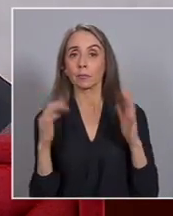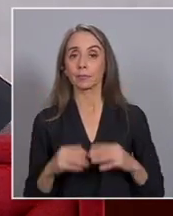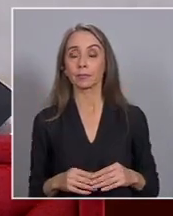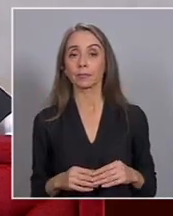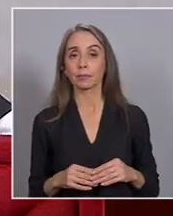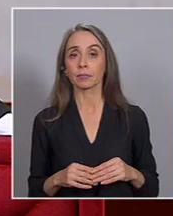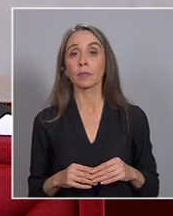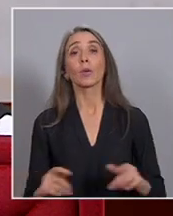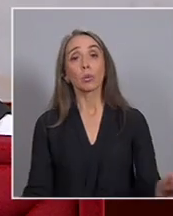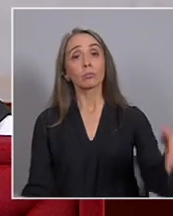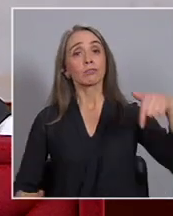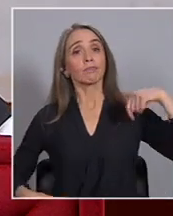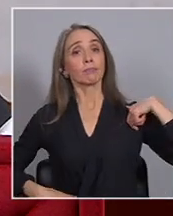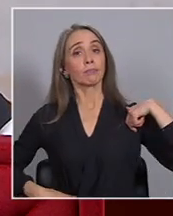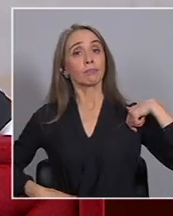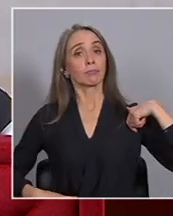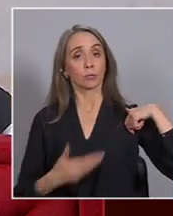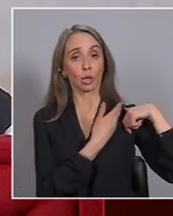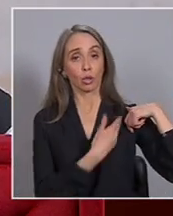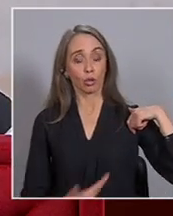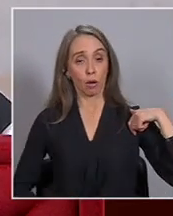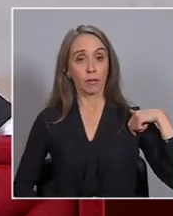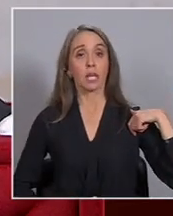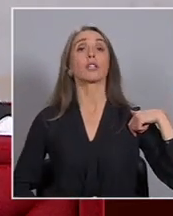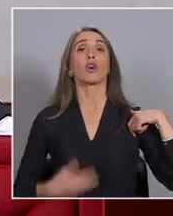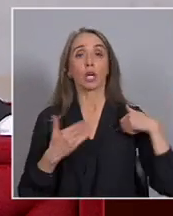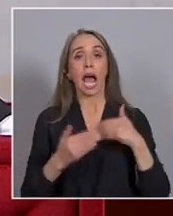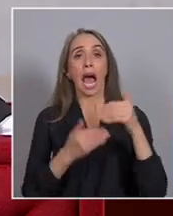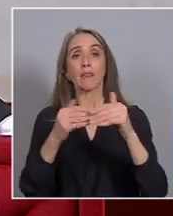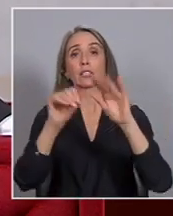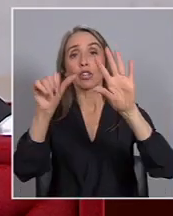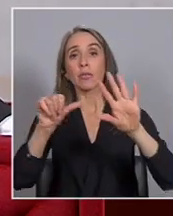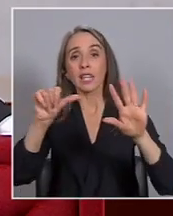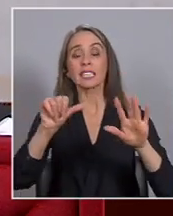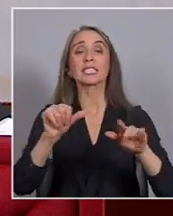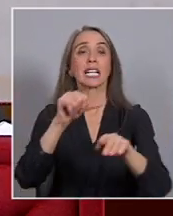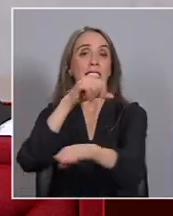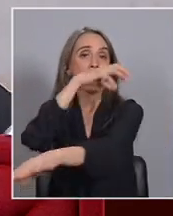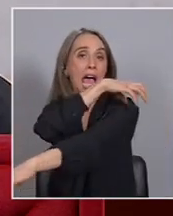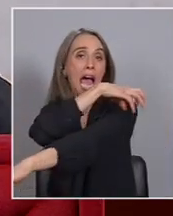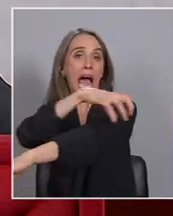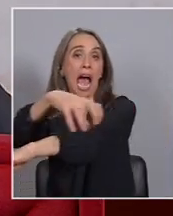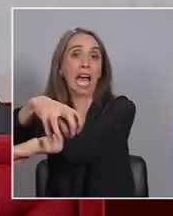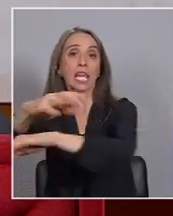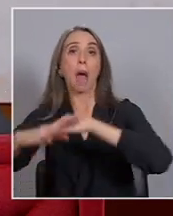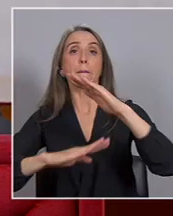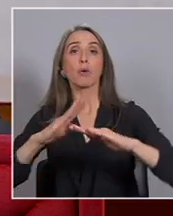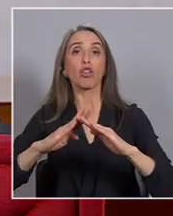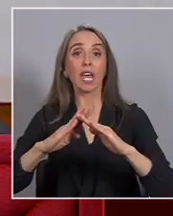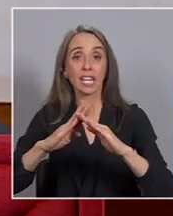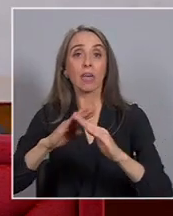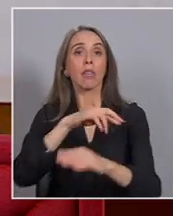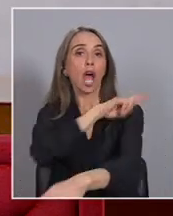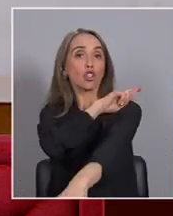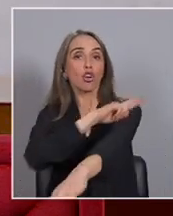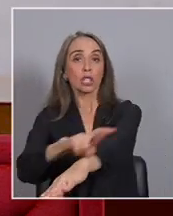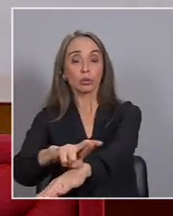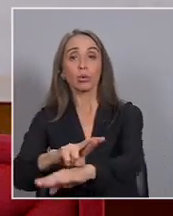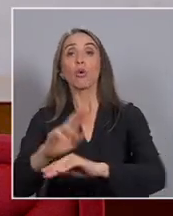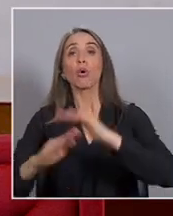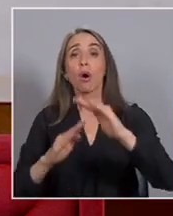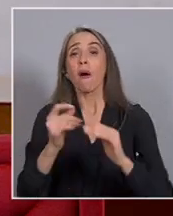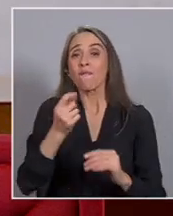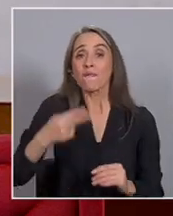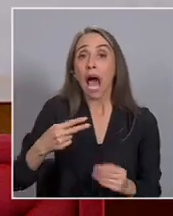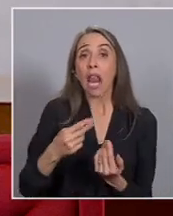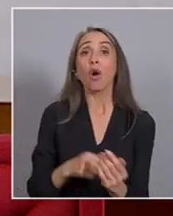desde que asumimos el gobierno, hemos avanzado en la creación de 16 áreas protegidas de norte a sur, promoviendo ecosistemas tan valiosos y vulnerables